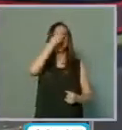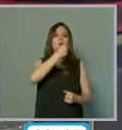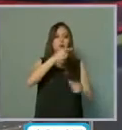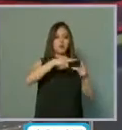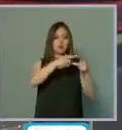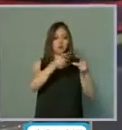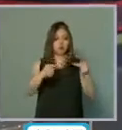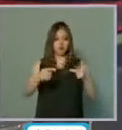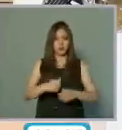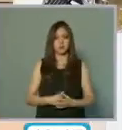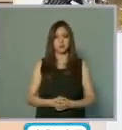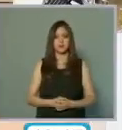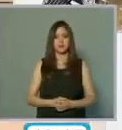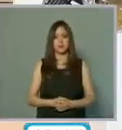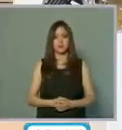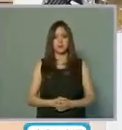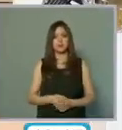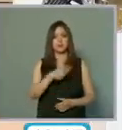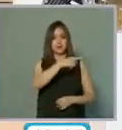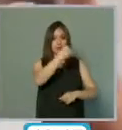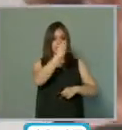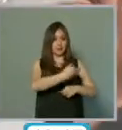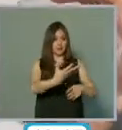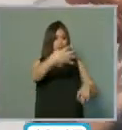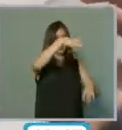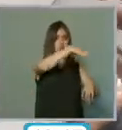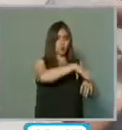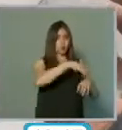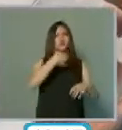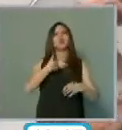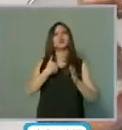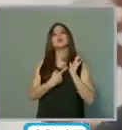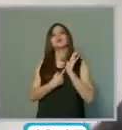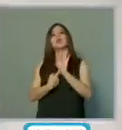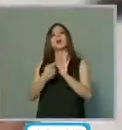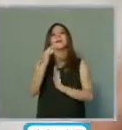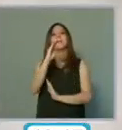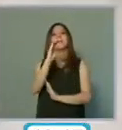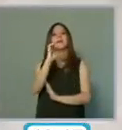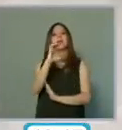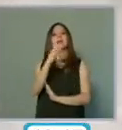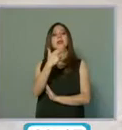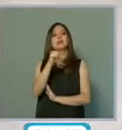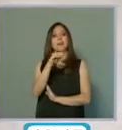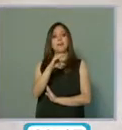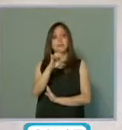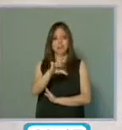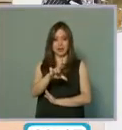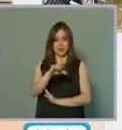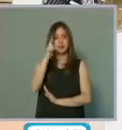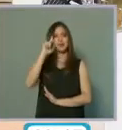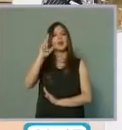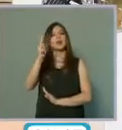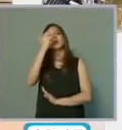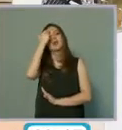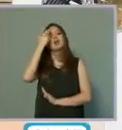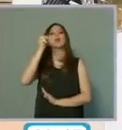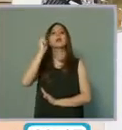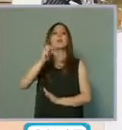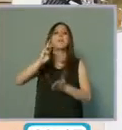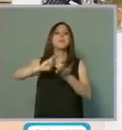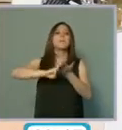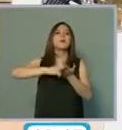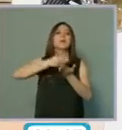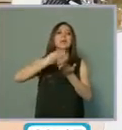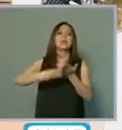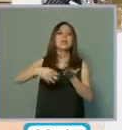Ok, ahora en lo que Pam está por allá procesando, yo les voy a enseñar cómo hacer la bechamel. La bechamel es muy sencilla. Recordamos que nuestra preparación de mantequilla